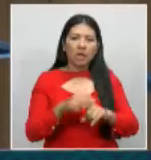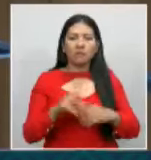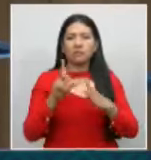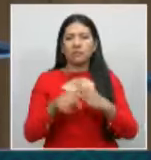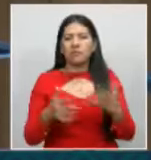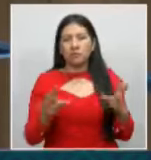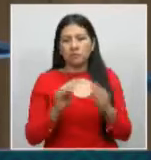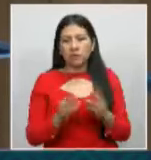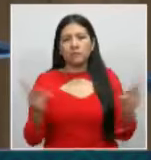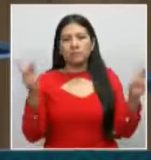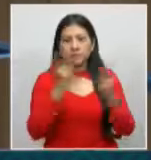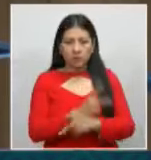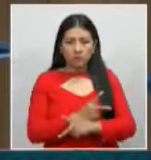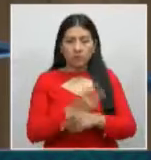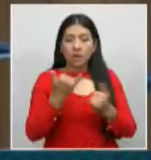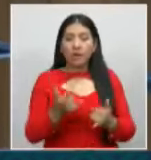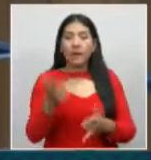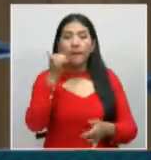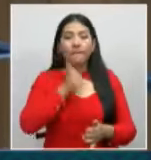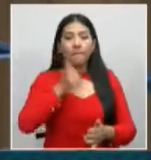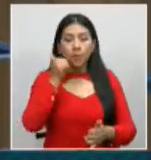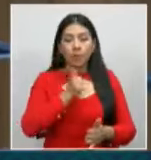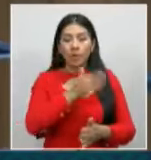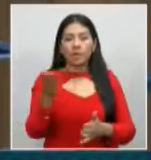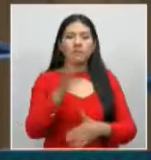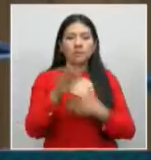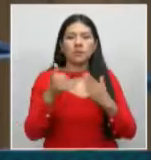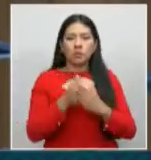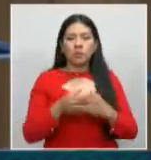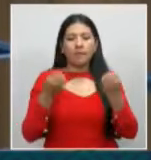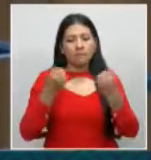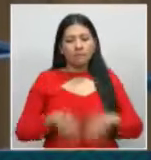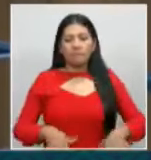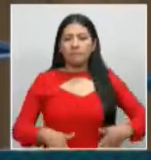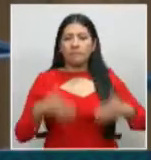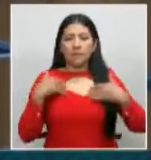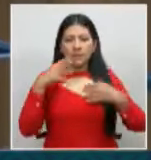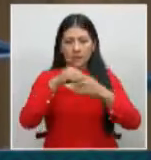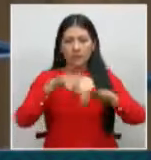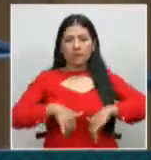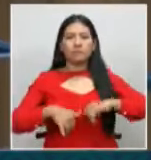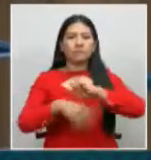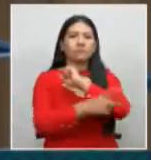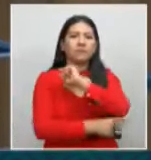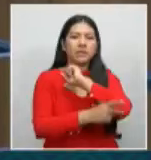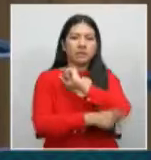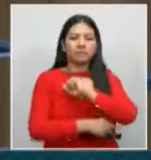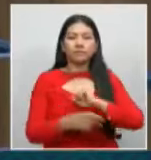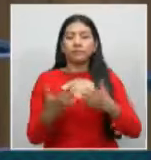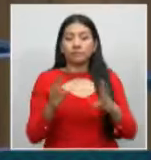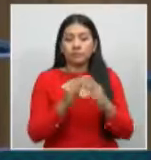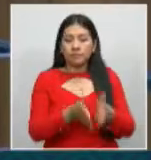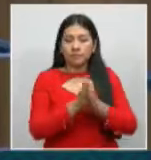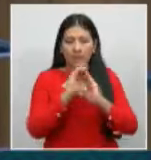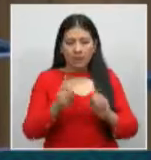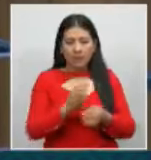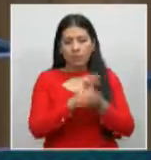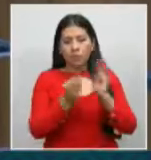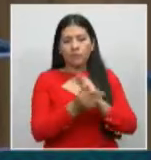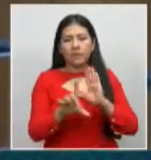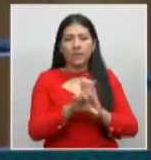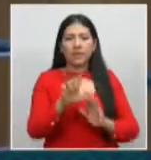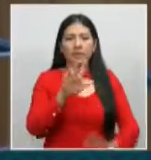lamentablemente mujeres son quienes pierden la vida en nuestro país. En vez de pedir que se modifique la ley 348 para